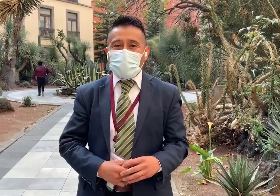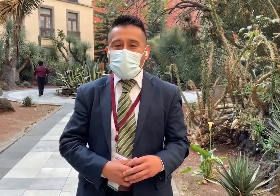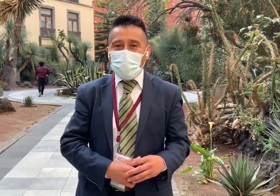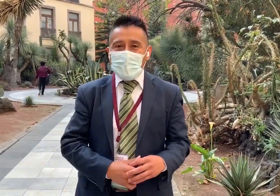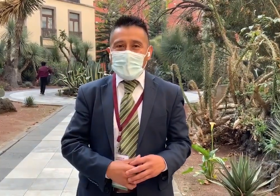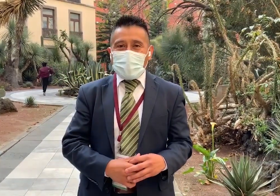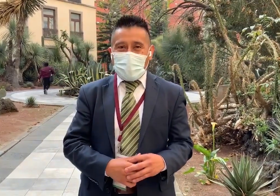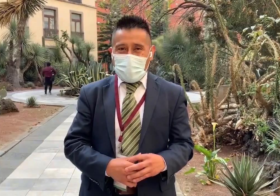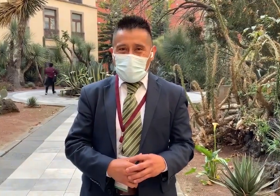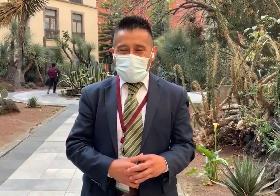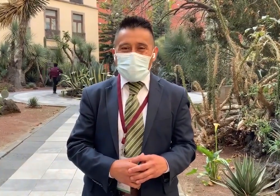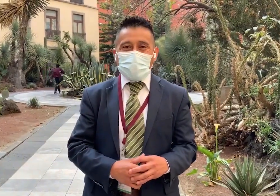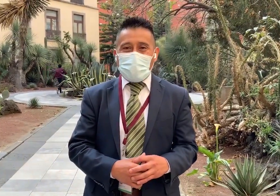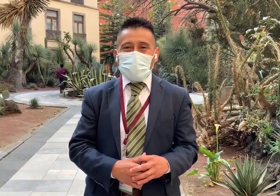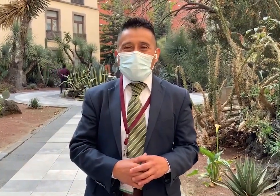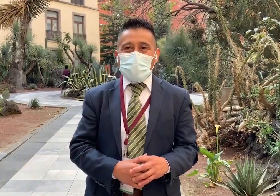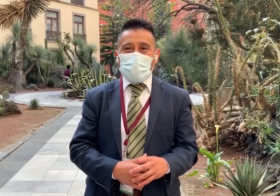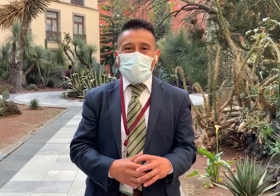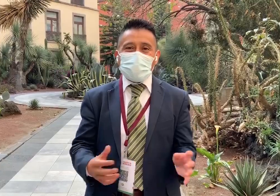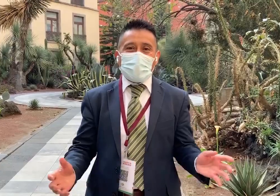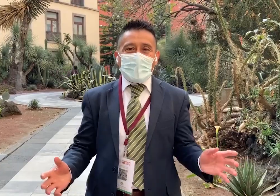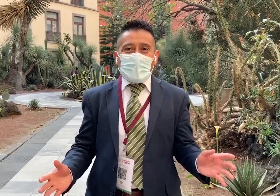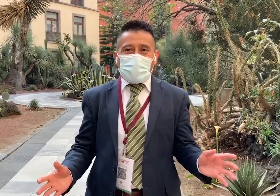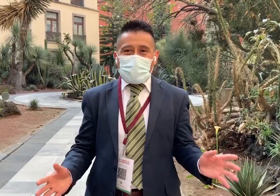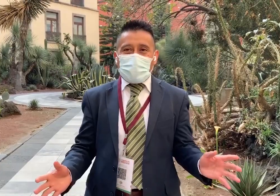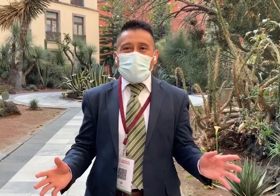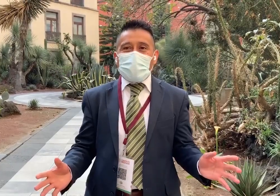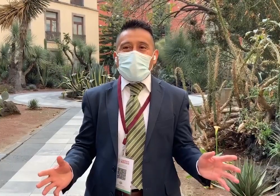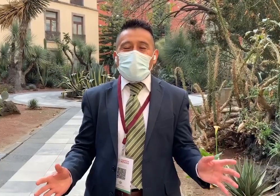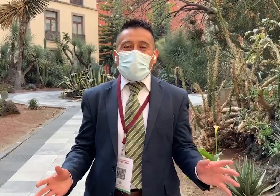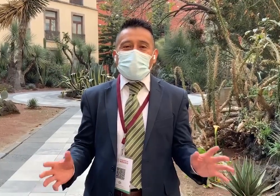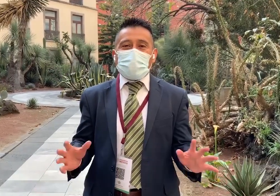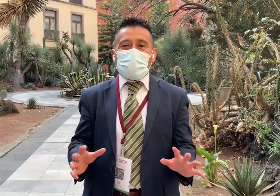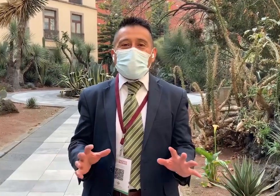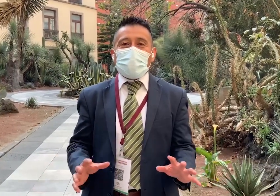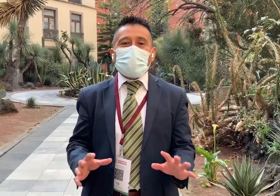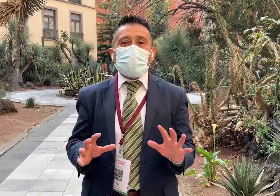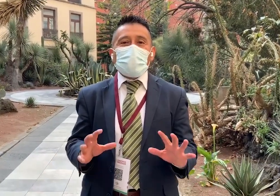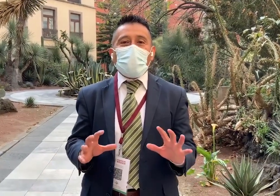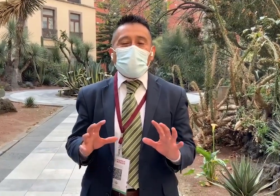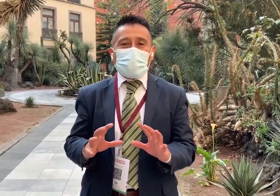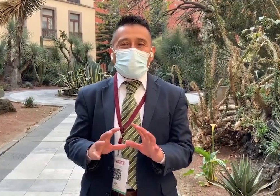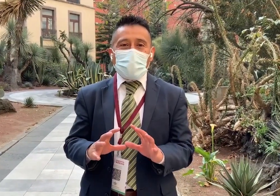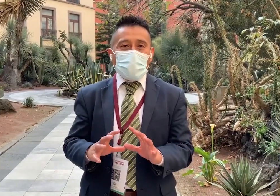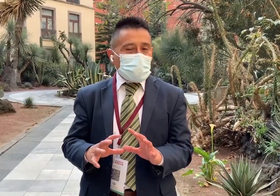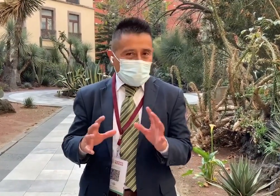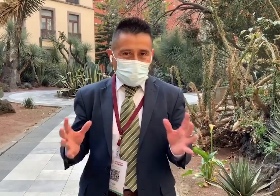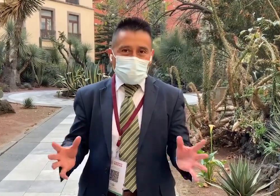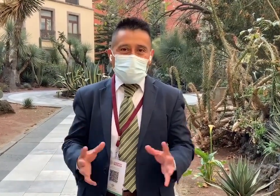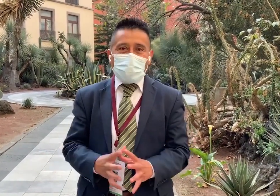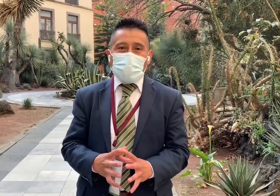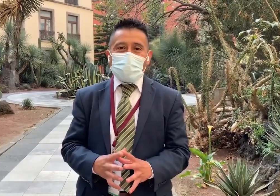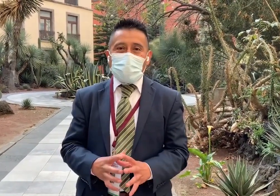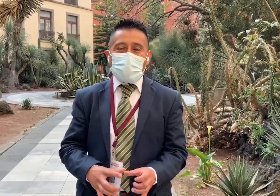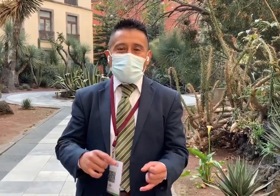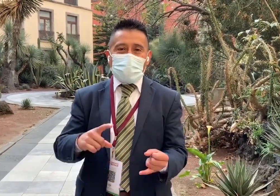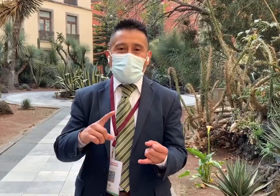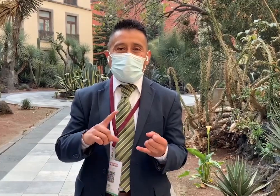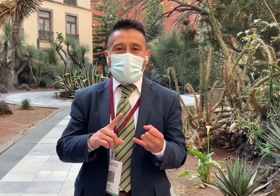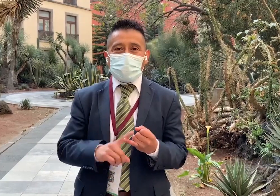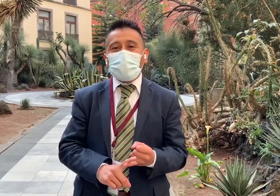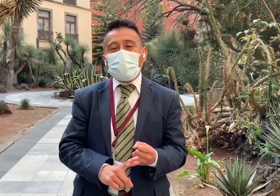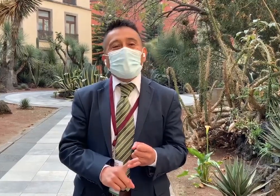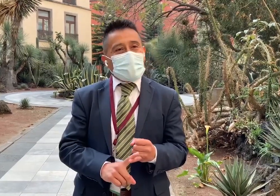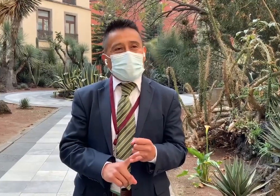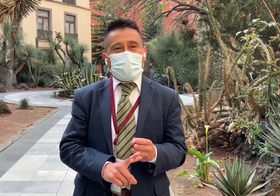reiteró que a fines de este mes van a llegar aproximadamente 5 millones de vacunas, se van a tener 5 millones de vacunas